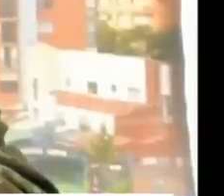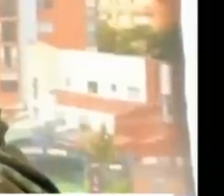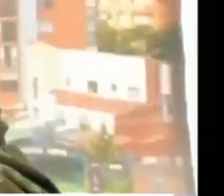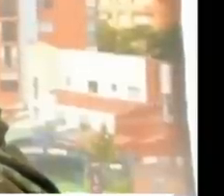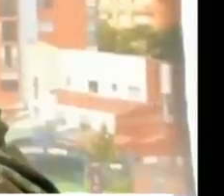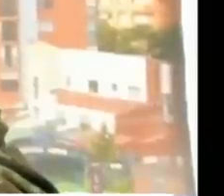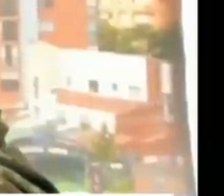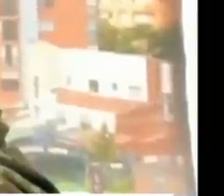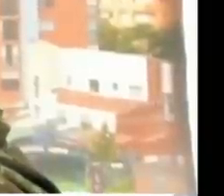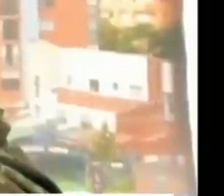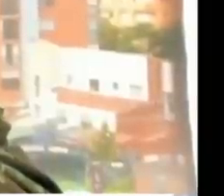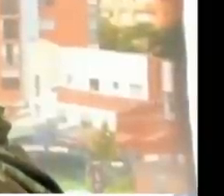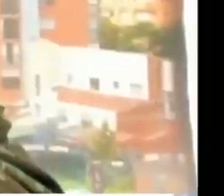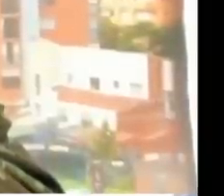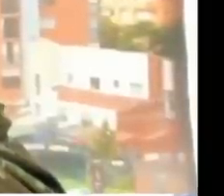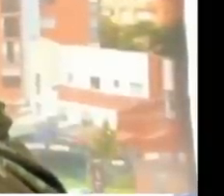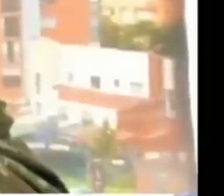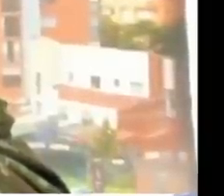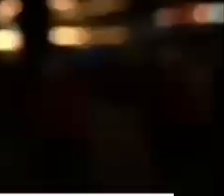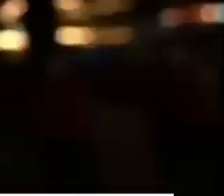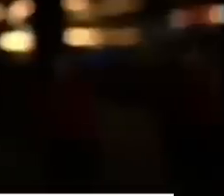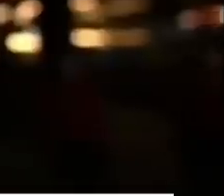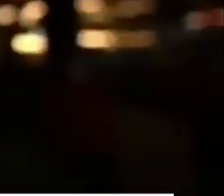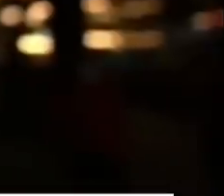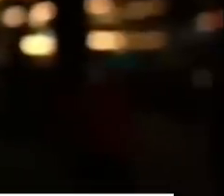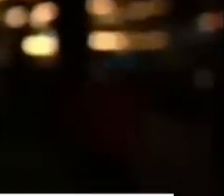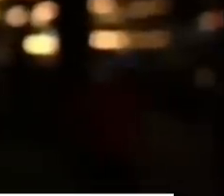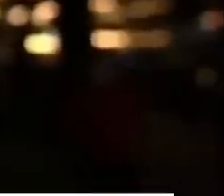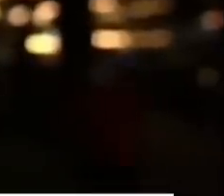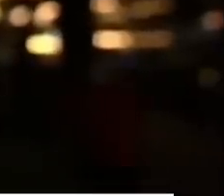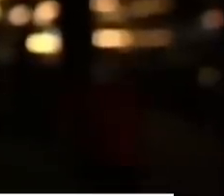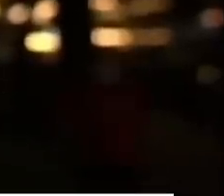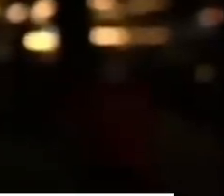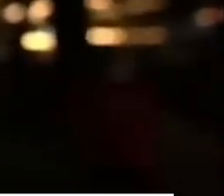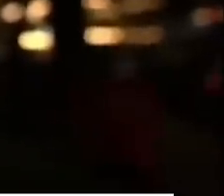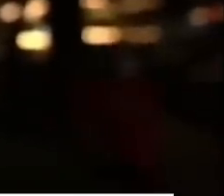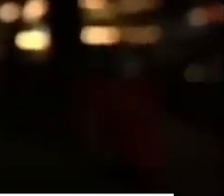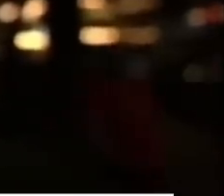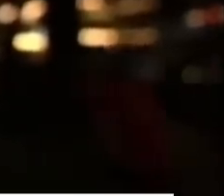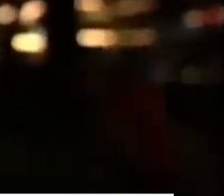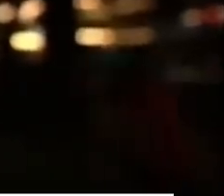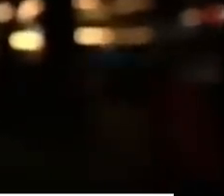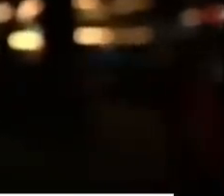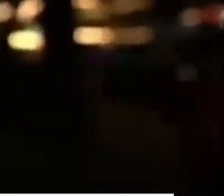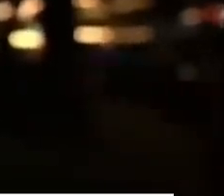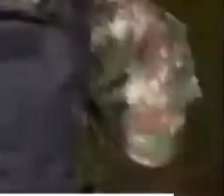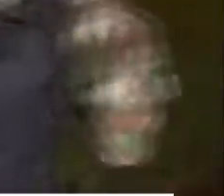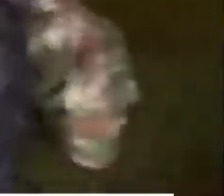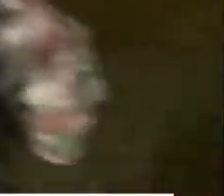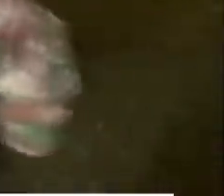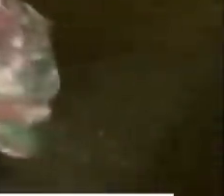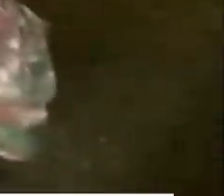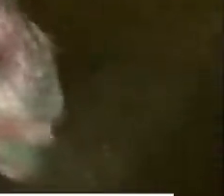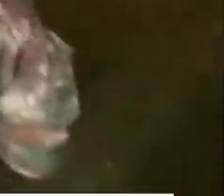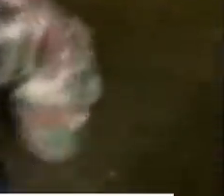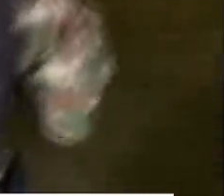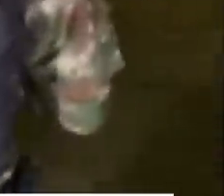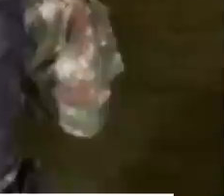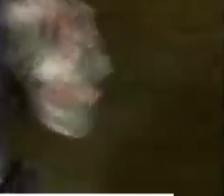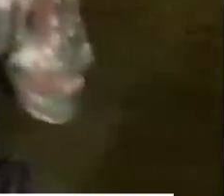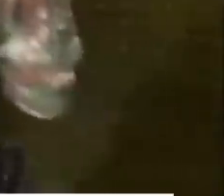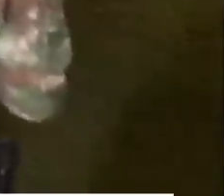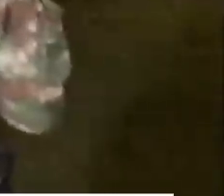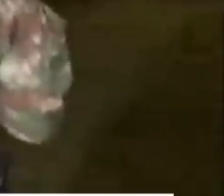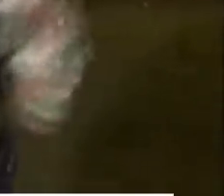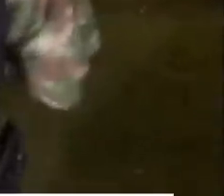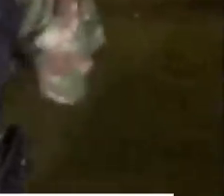al usuario en nuestros establecimientos de sanidad militar. Los requisitos son los mismos que para los hombres, es decir, ser colombiana,